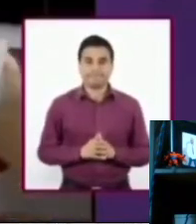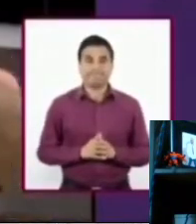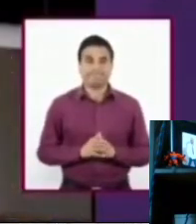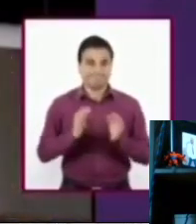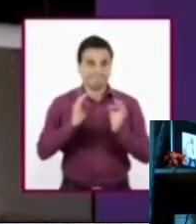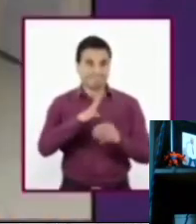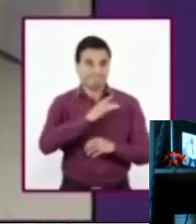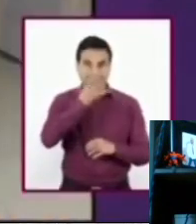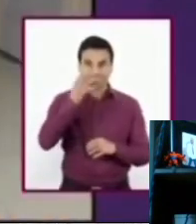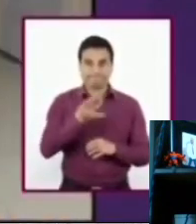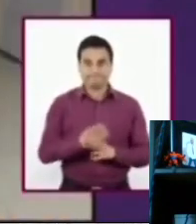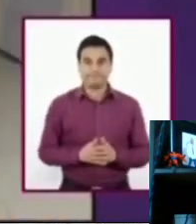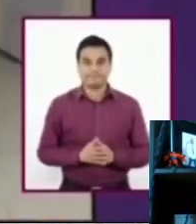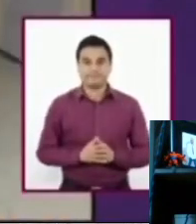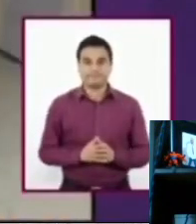bien